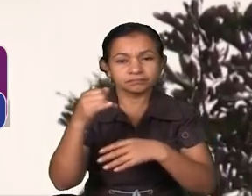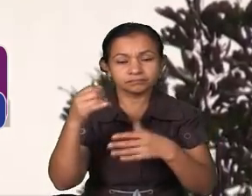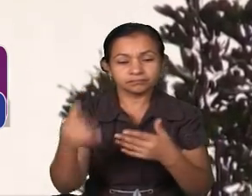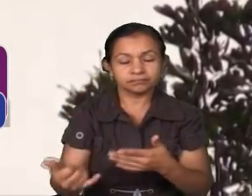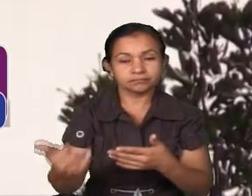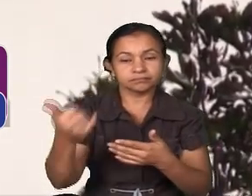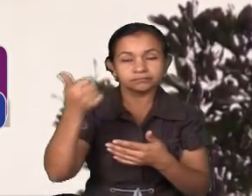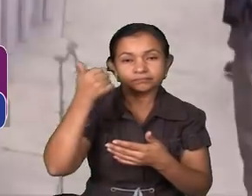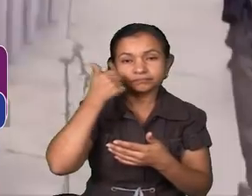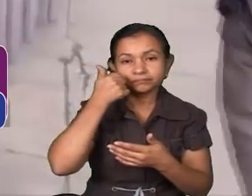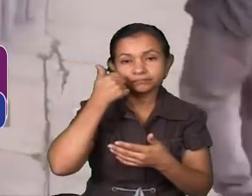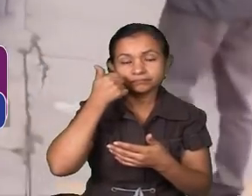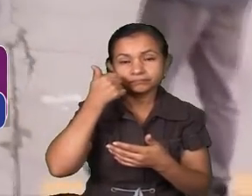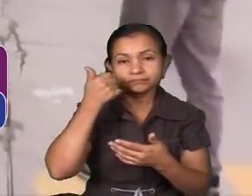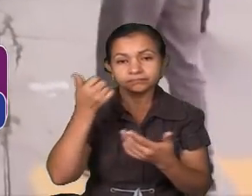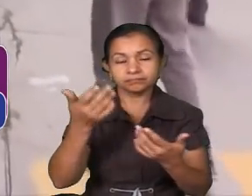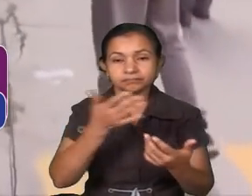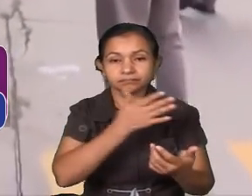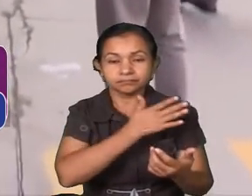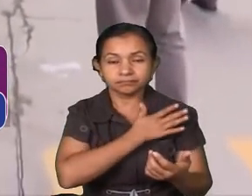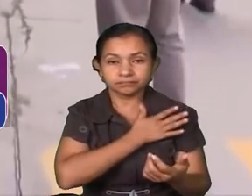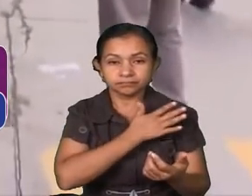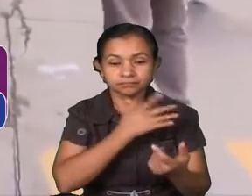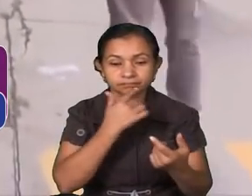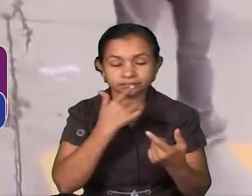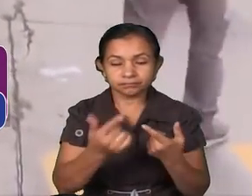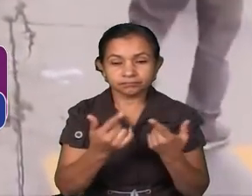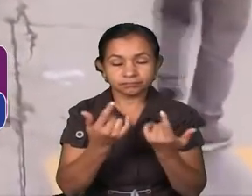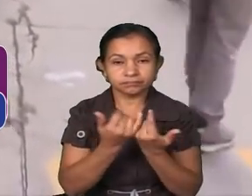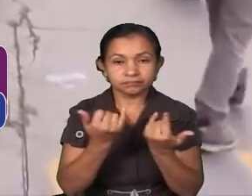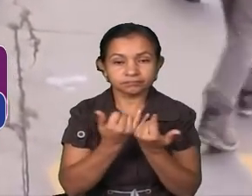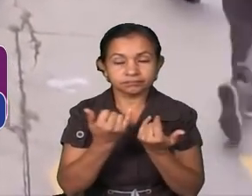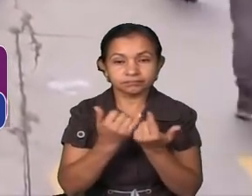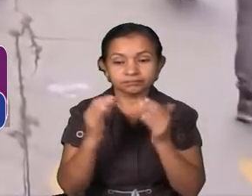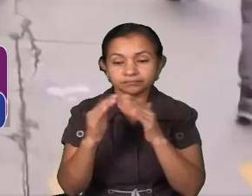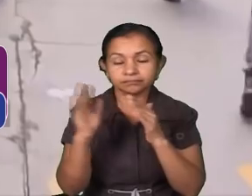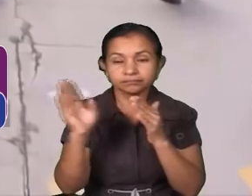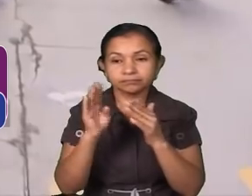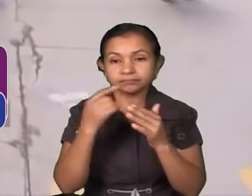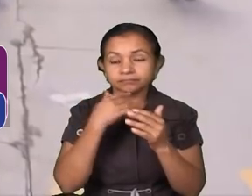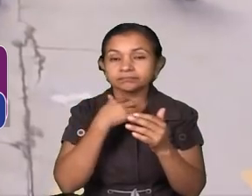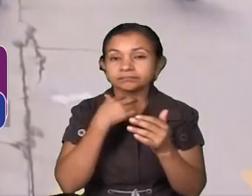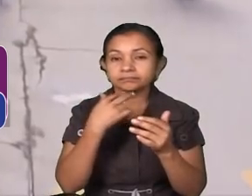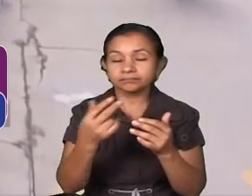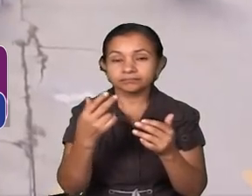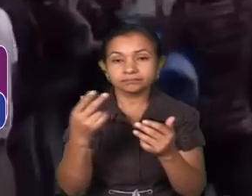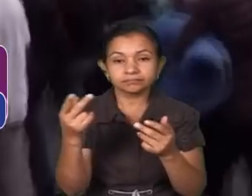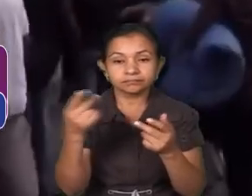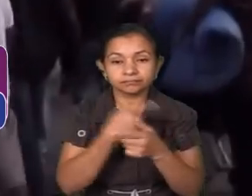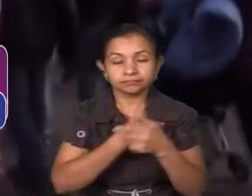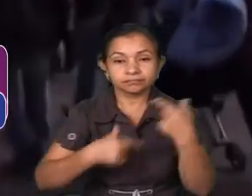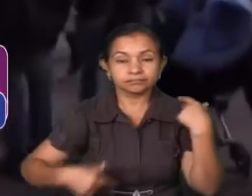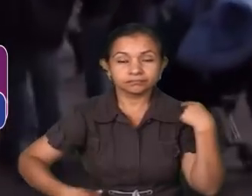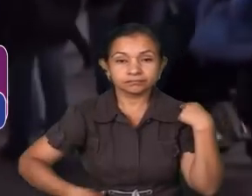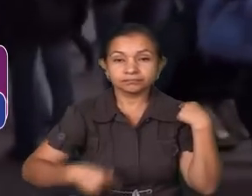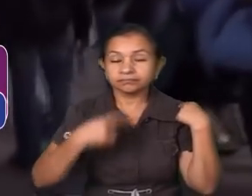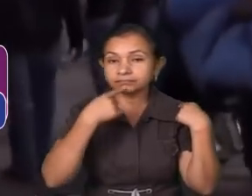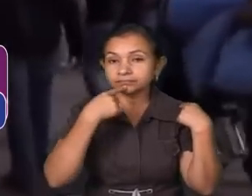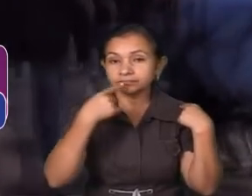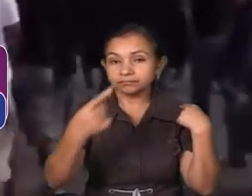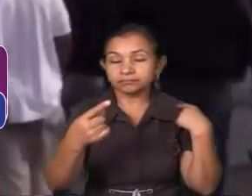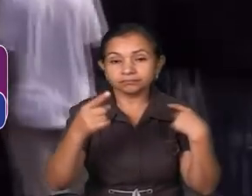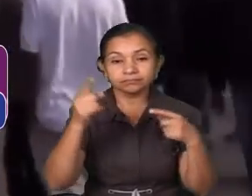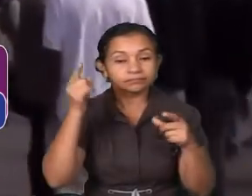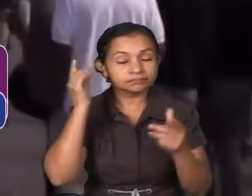recibieron una llamada a la Guardia Fronteriza directamente de la Casa Blanca, y a voz viva del presidente Donald Trump, se especula, le